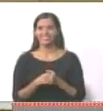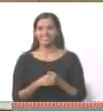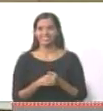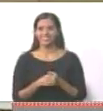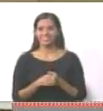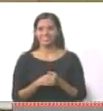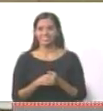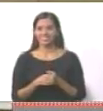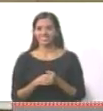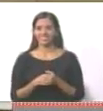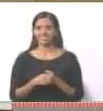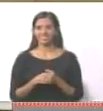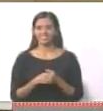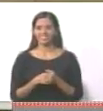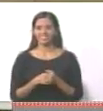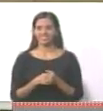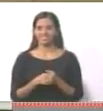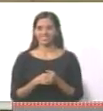¿Ah?